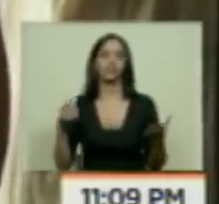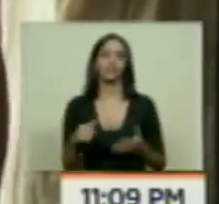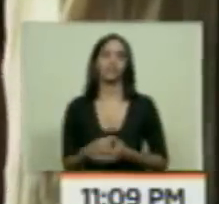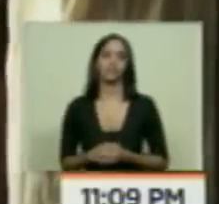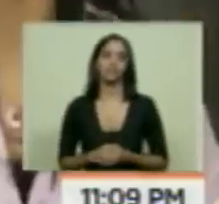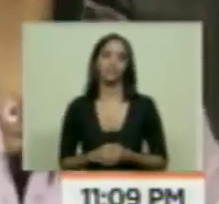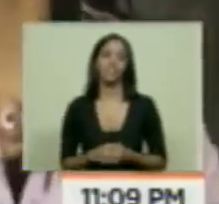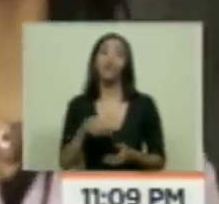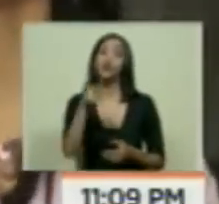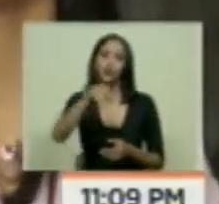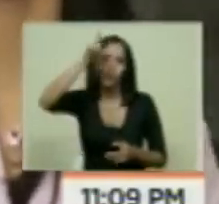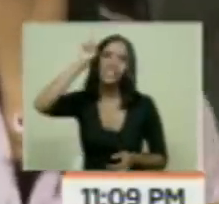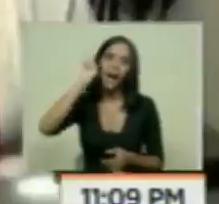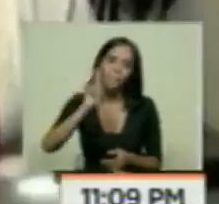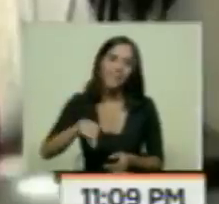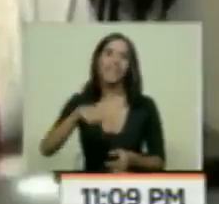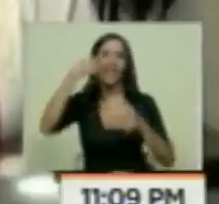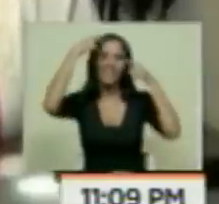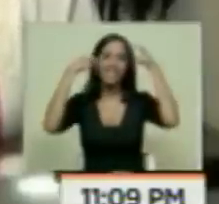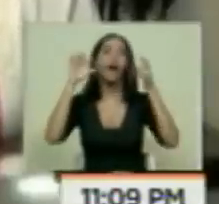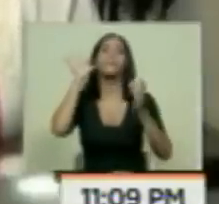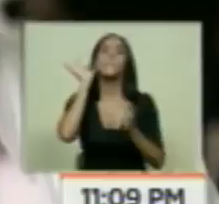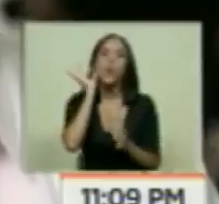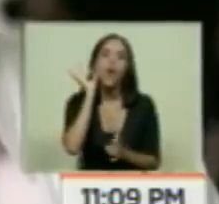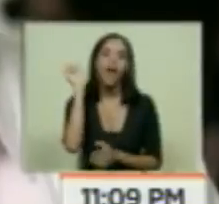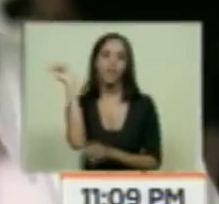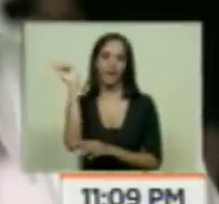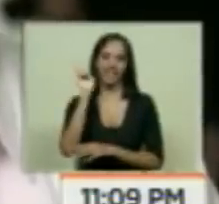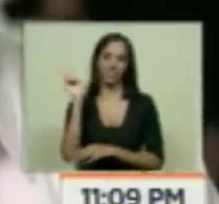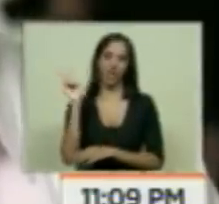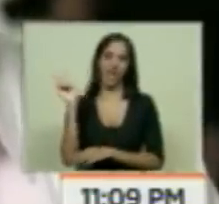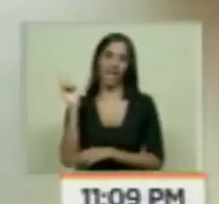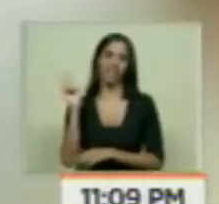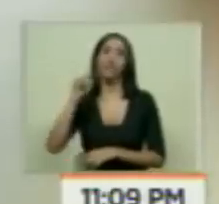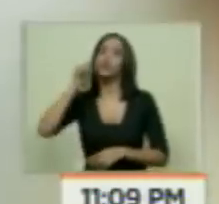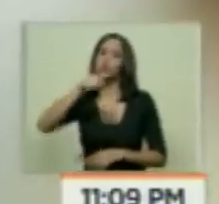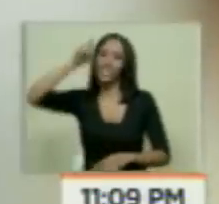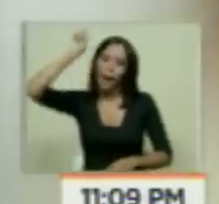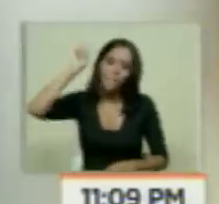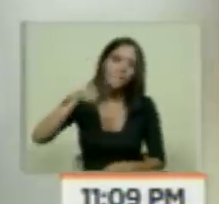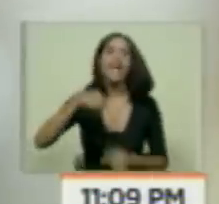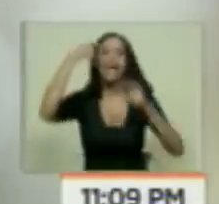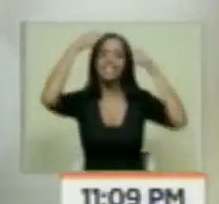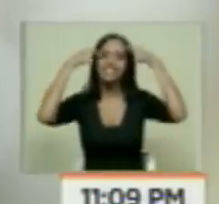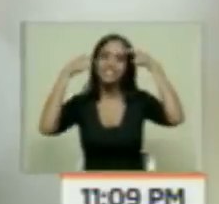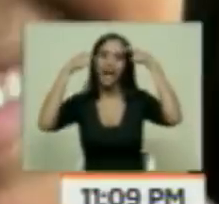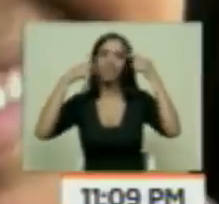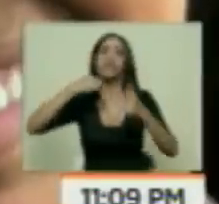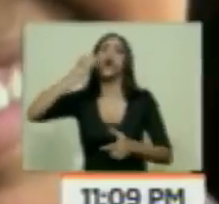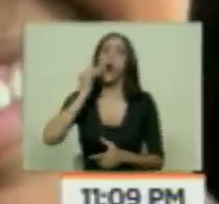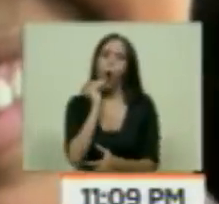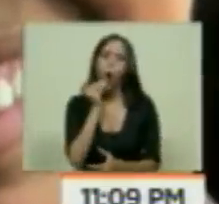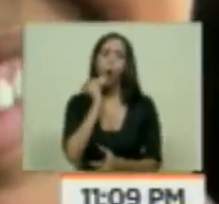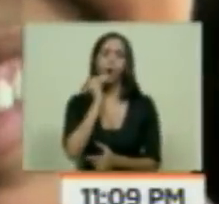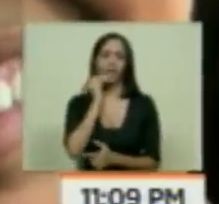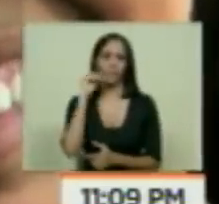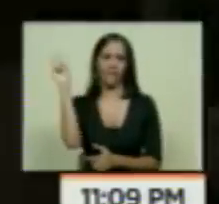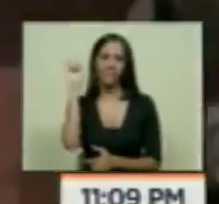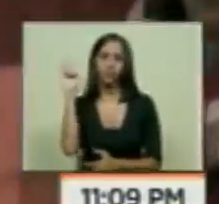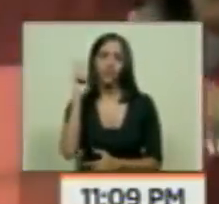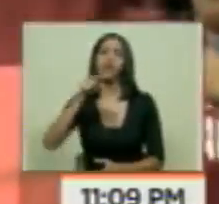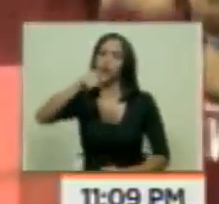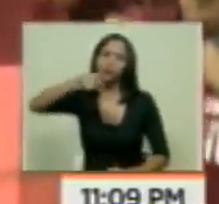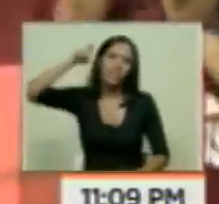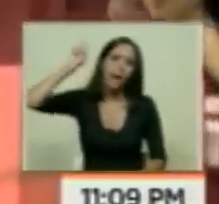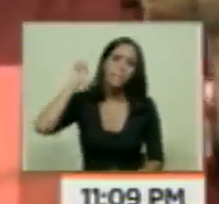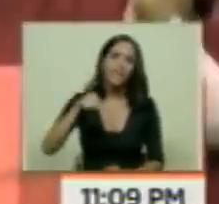millones. Tú también eres Chávez, mujer venezolana. Tú también eres Chávez, joven venezolano. Tú